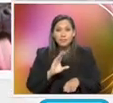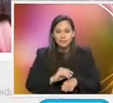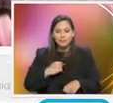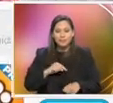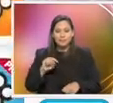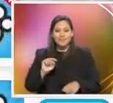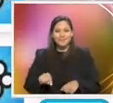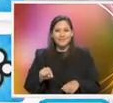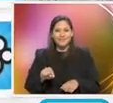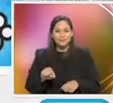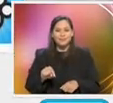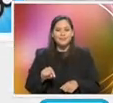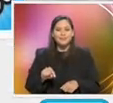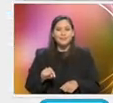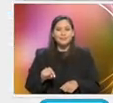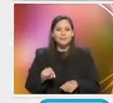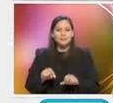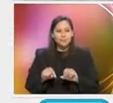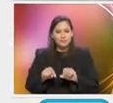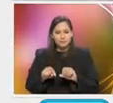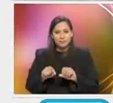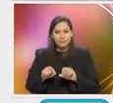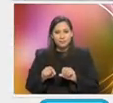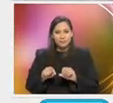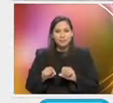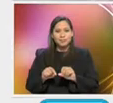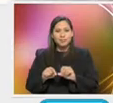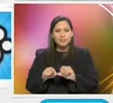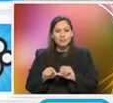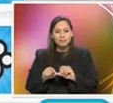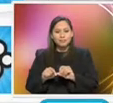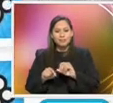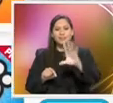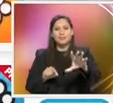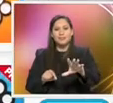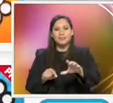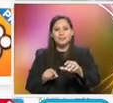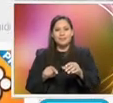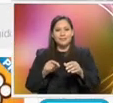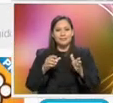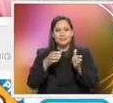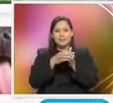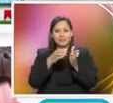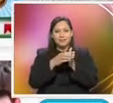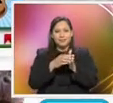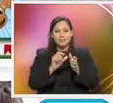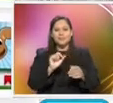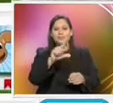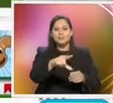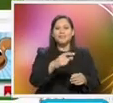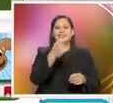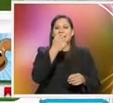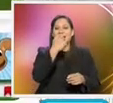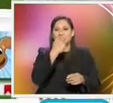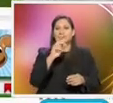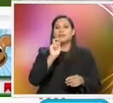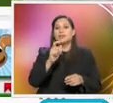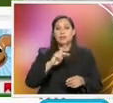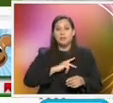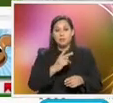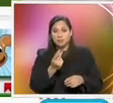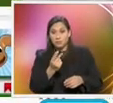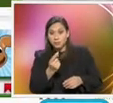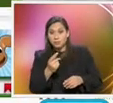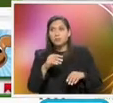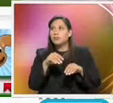botón y aventar una galletita de este mismo dispensor, de esta misma cajita. Entonces es una forma de que si tu perro se queda